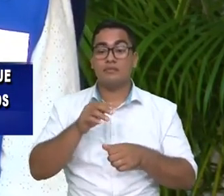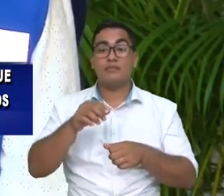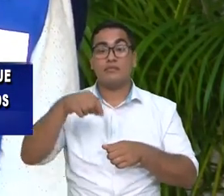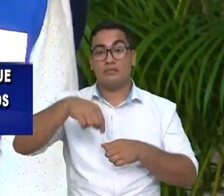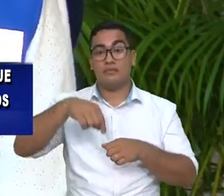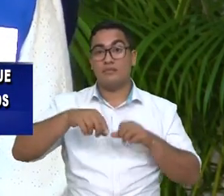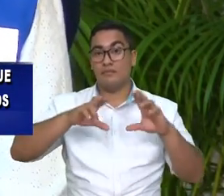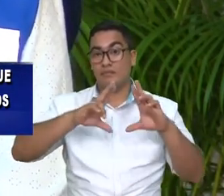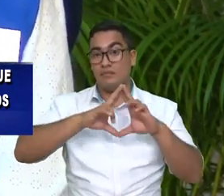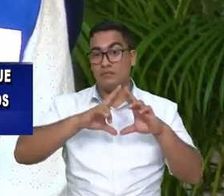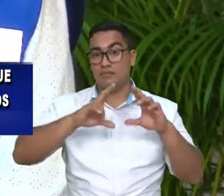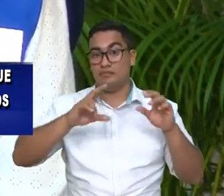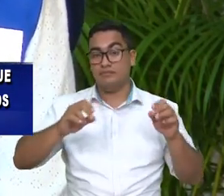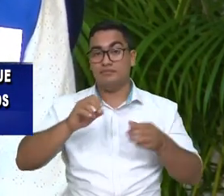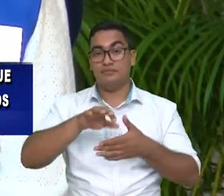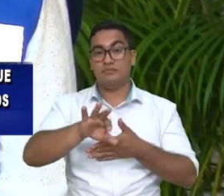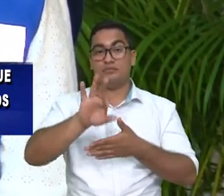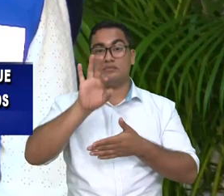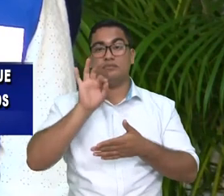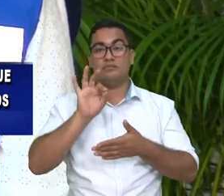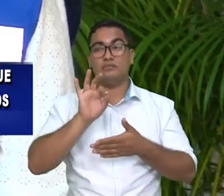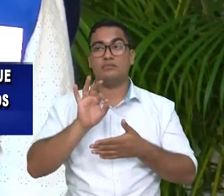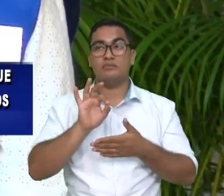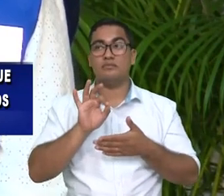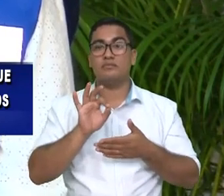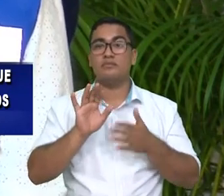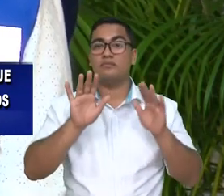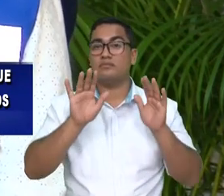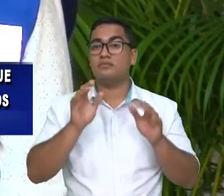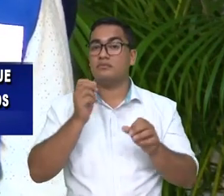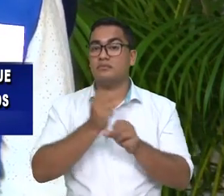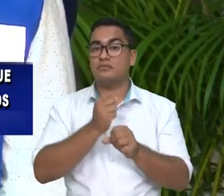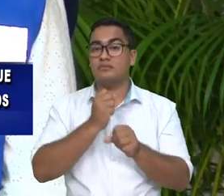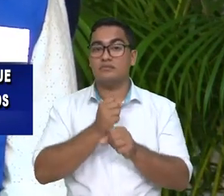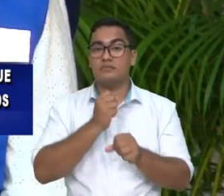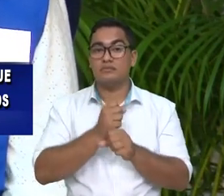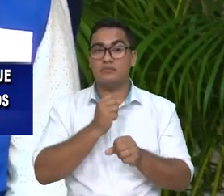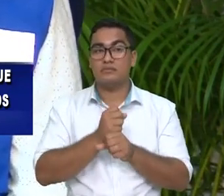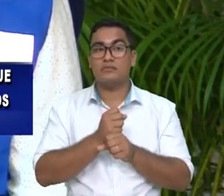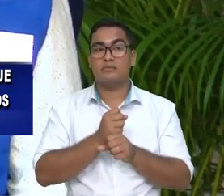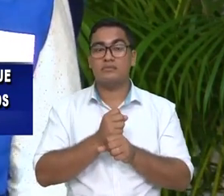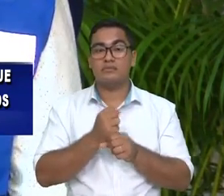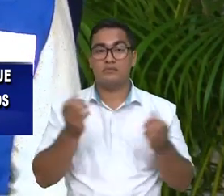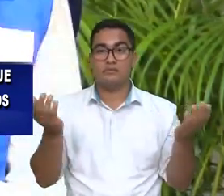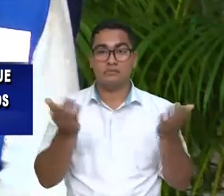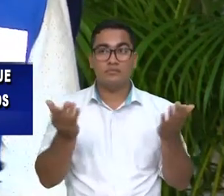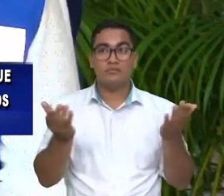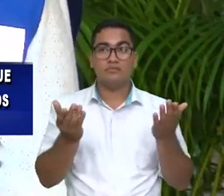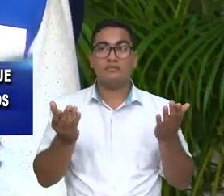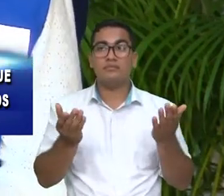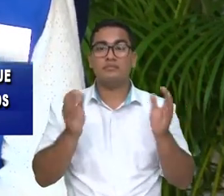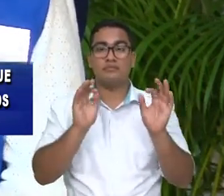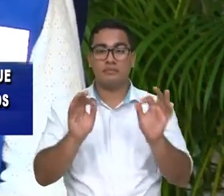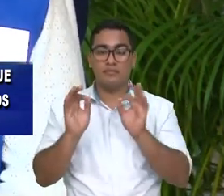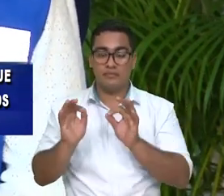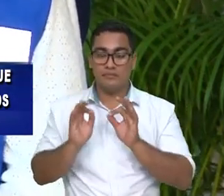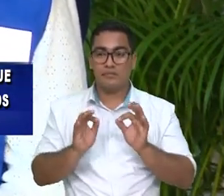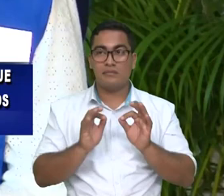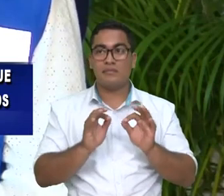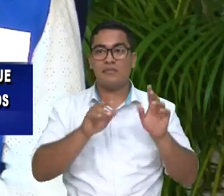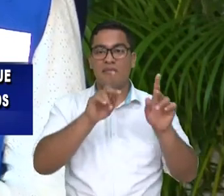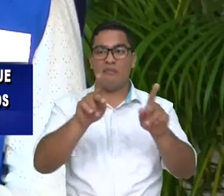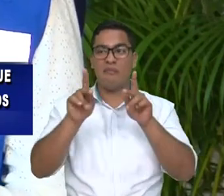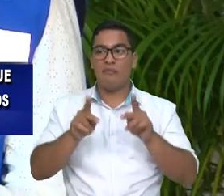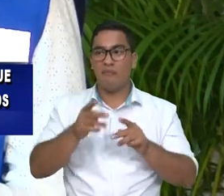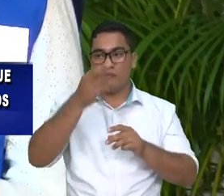aquí en Nicaragua, hemos estado trabajando codo a codo con las